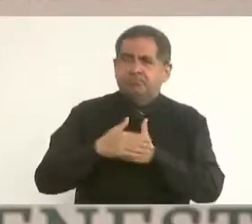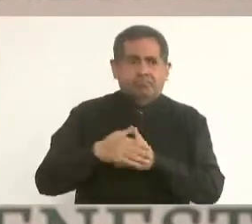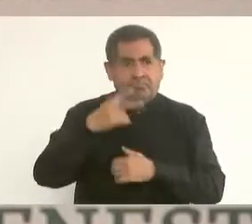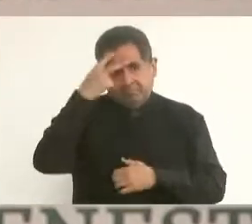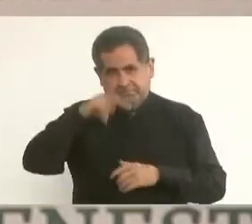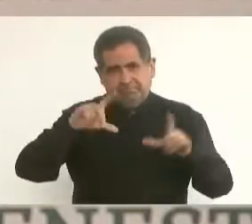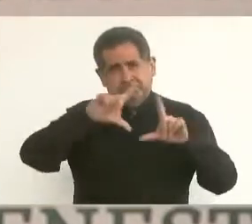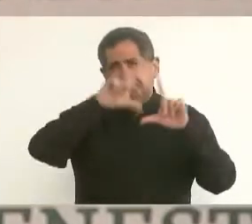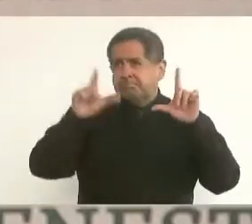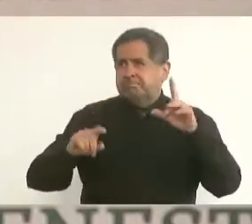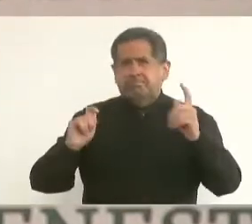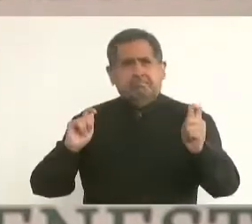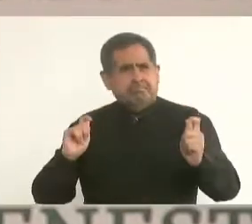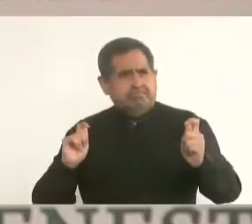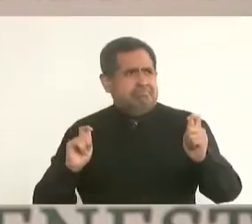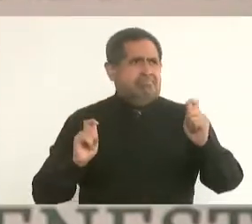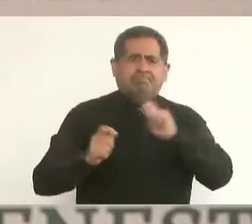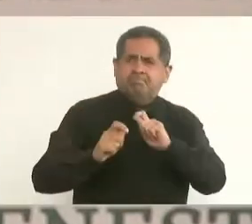México.